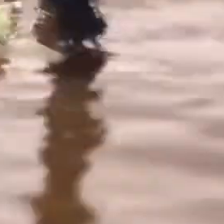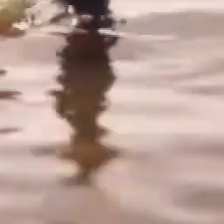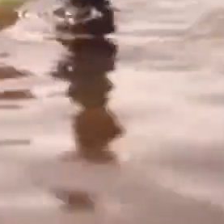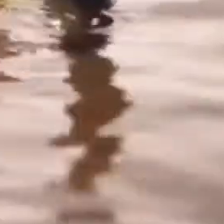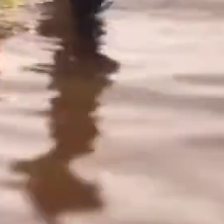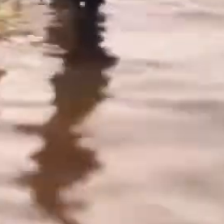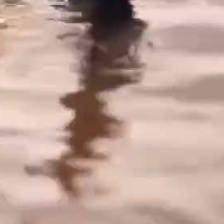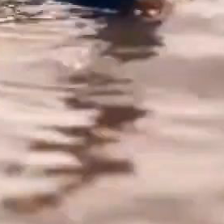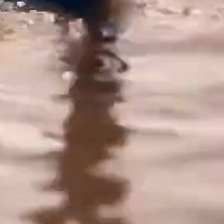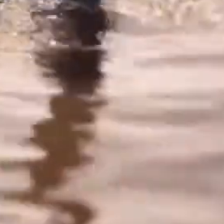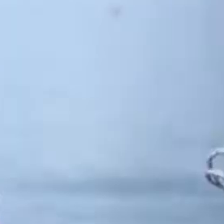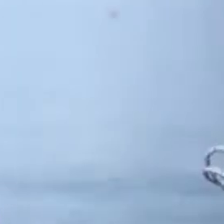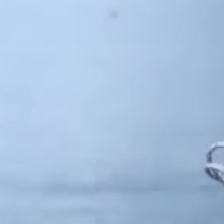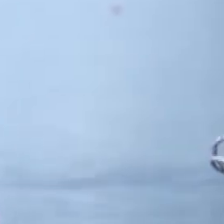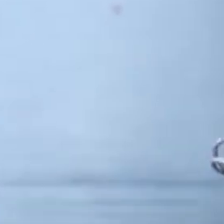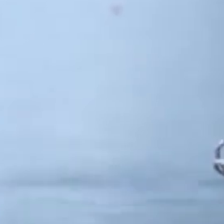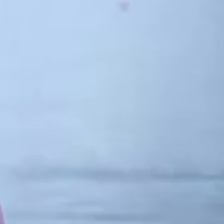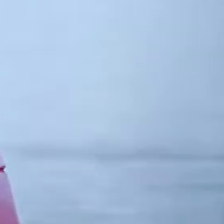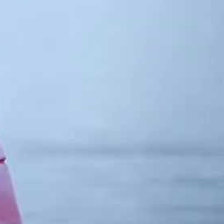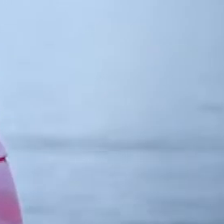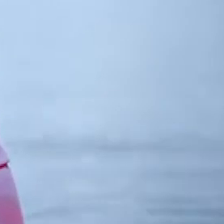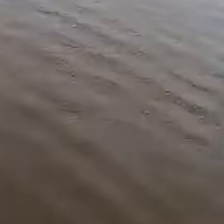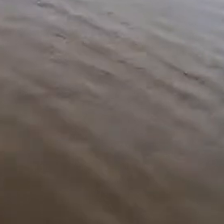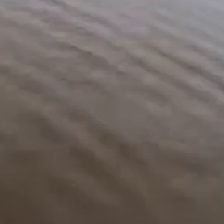¡Cuidamos nuestra ciénaga!